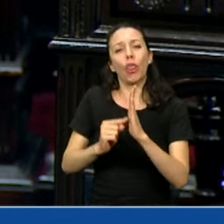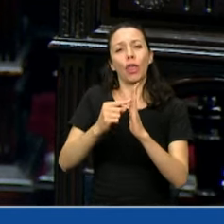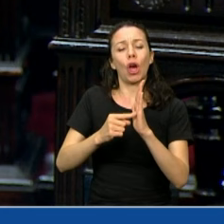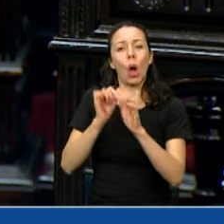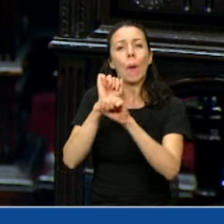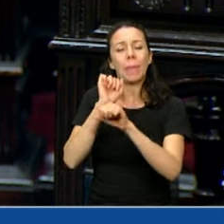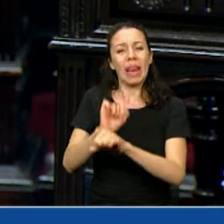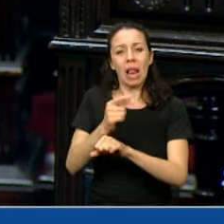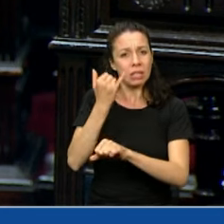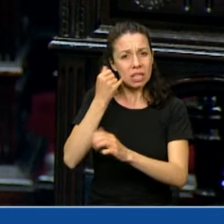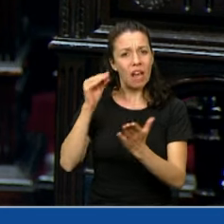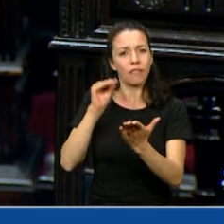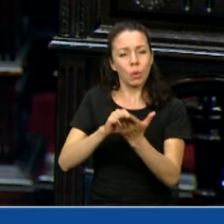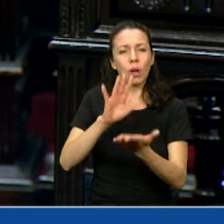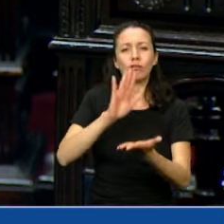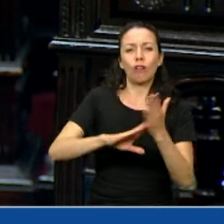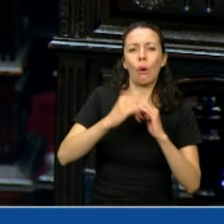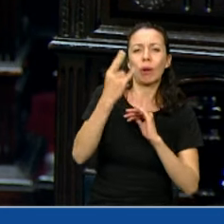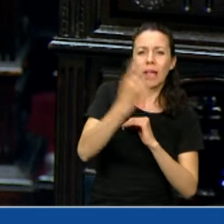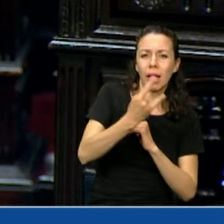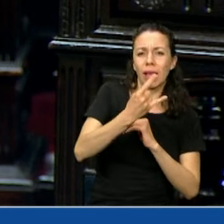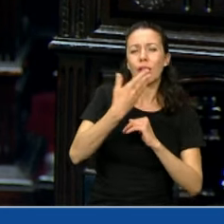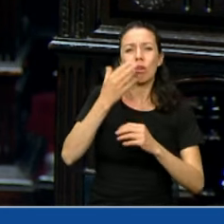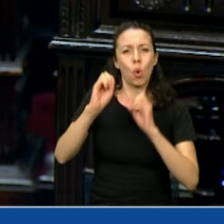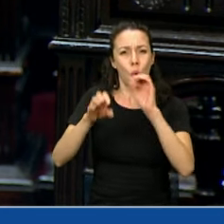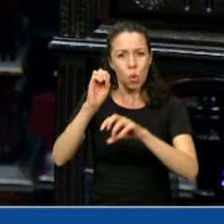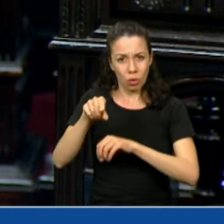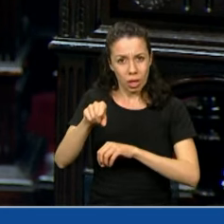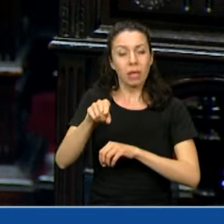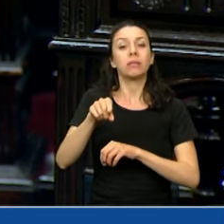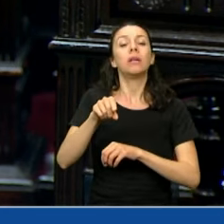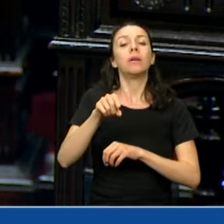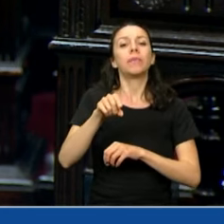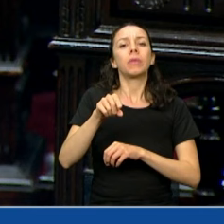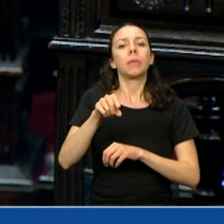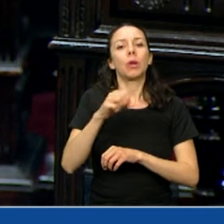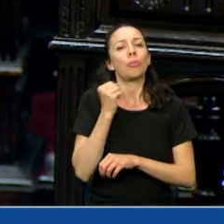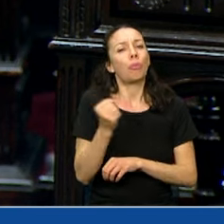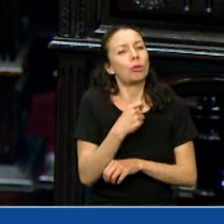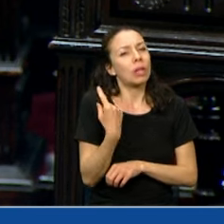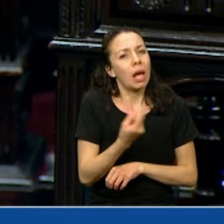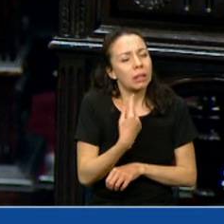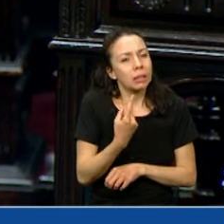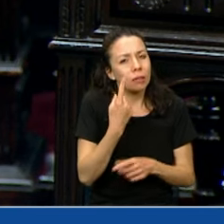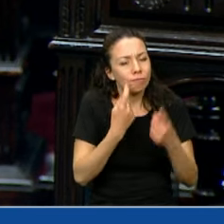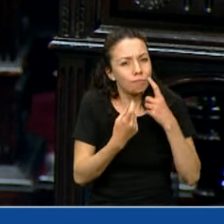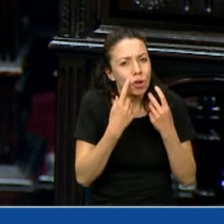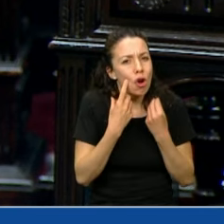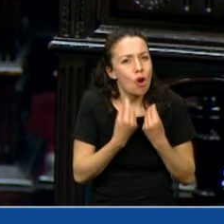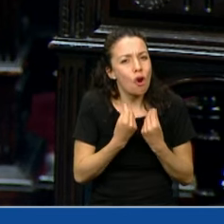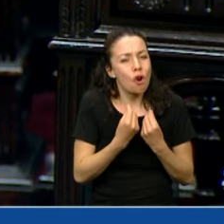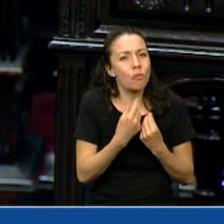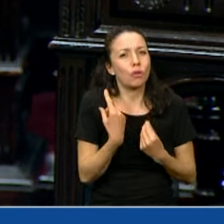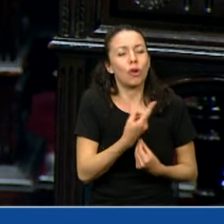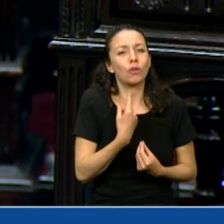injurias y las calumnias Lo que sí es importante que nosotros tenemos que revisar es cómo le damos el